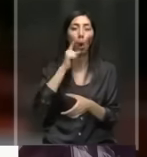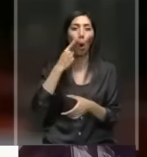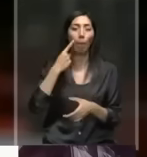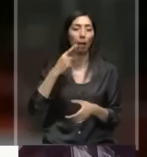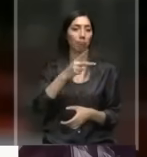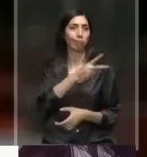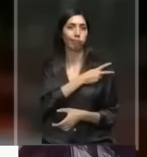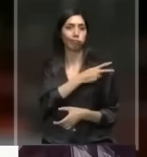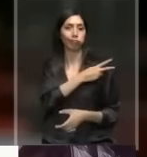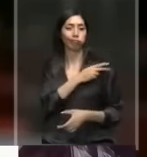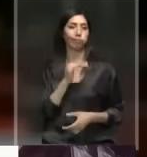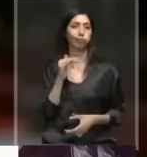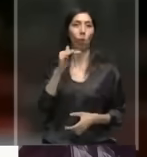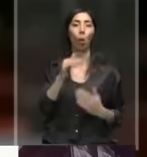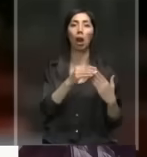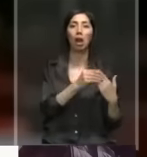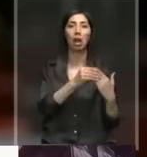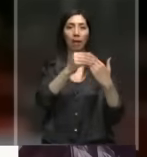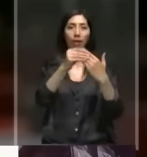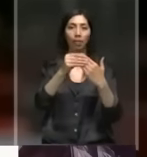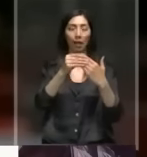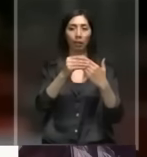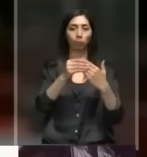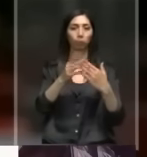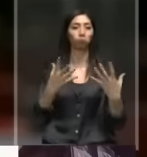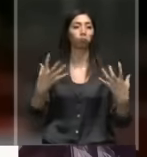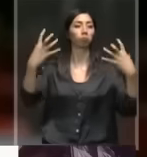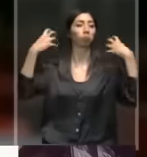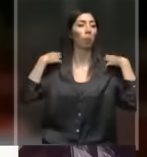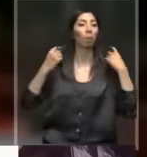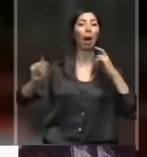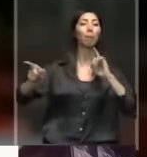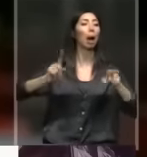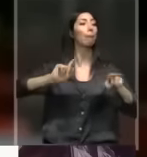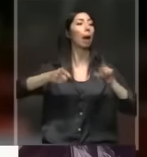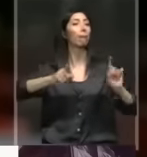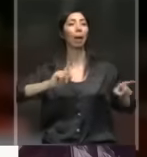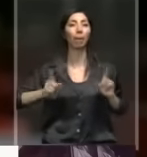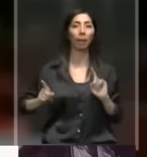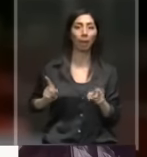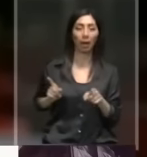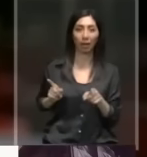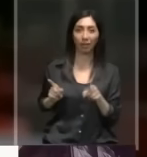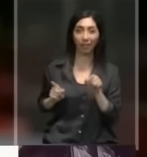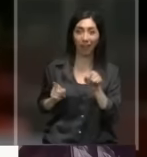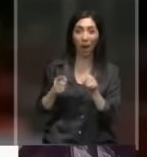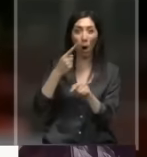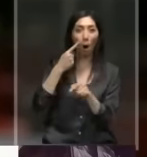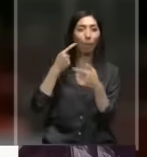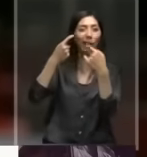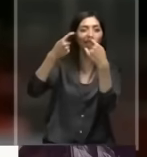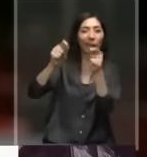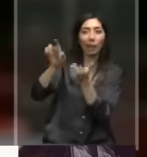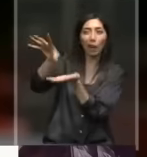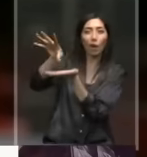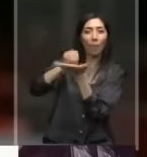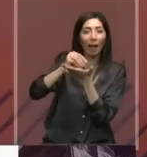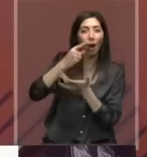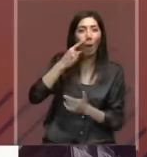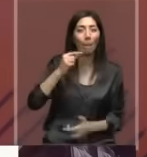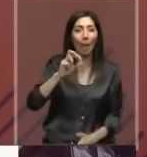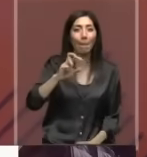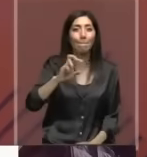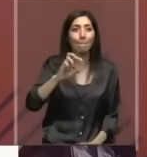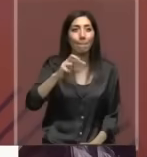como líder y que maneja todo el actuar de esta banda, trata de asemejarse a la figura de Pablo